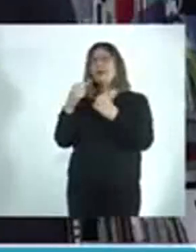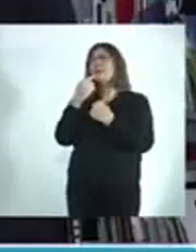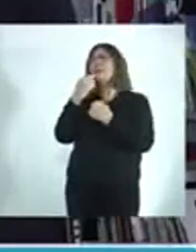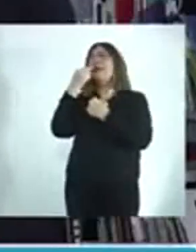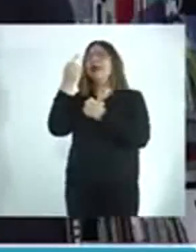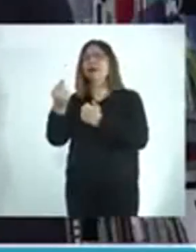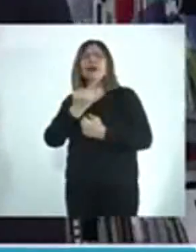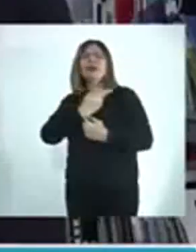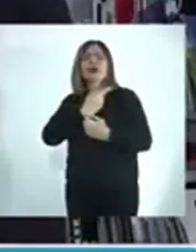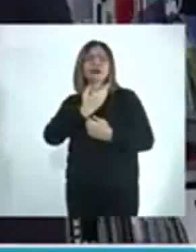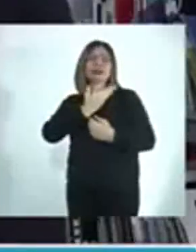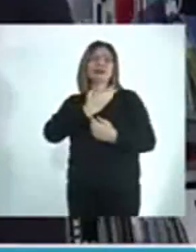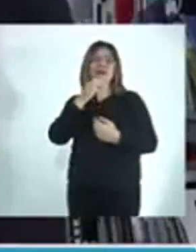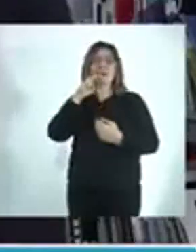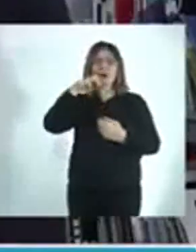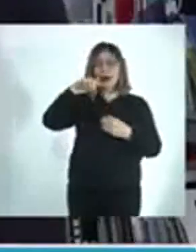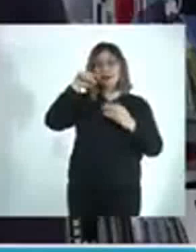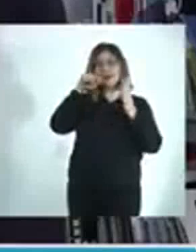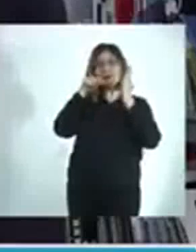a